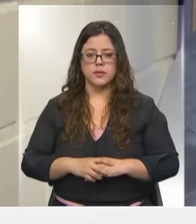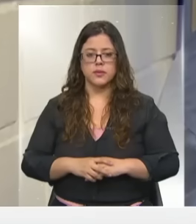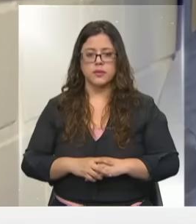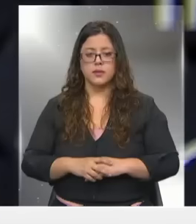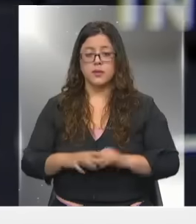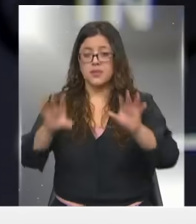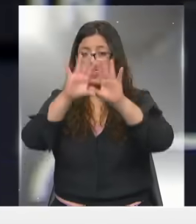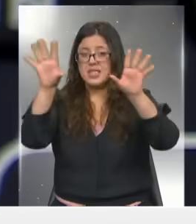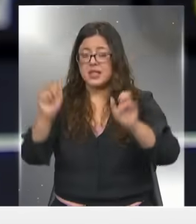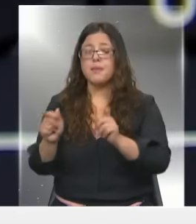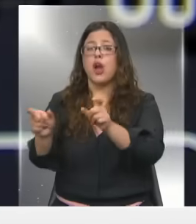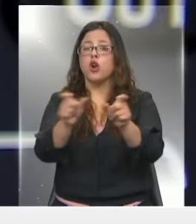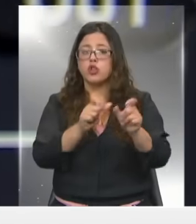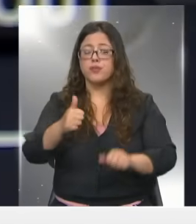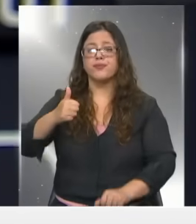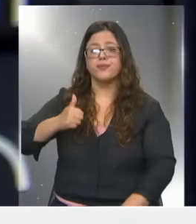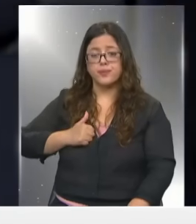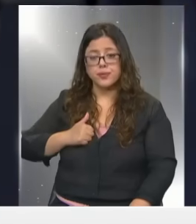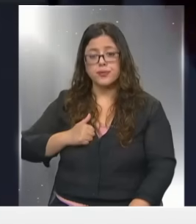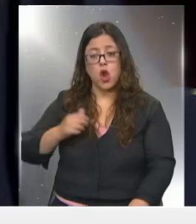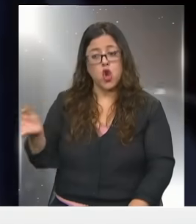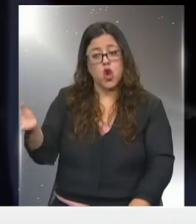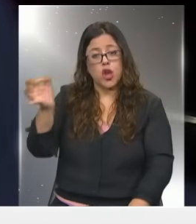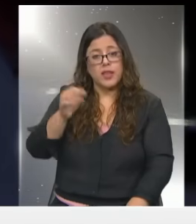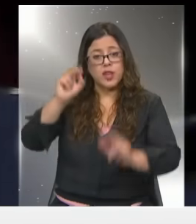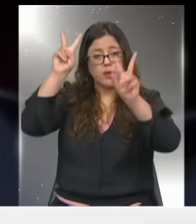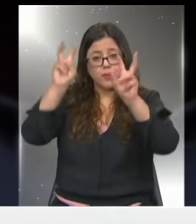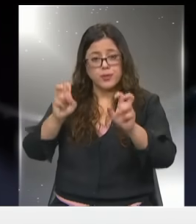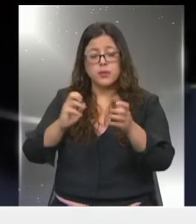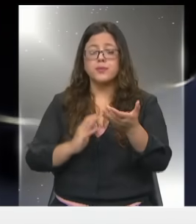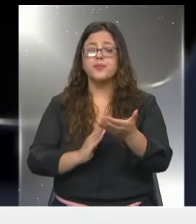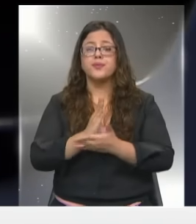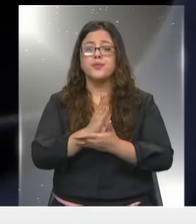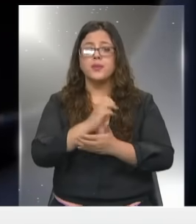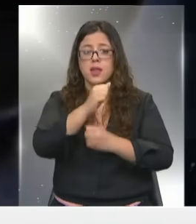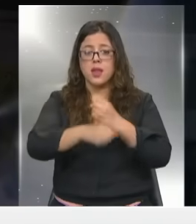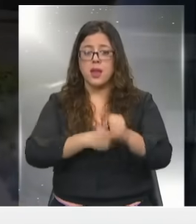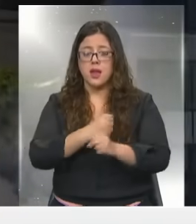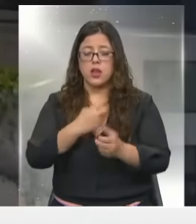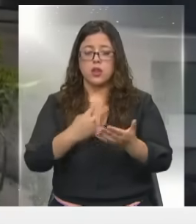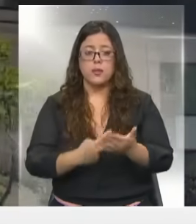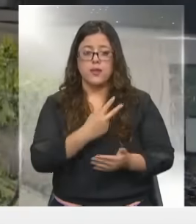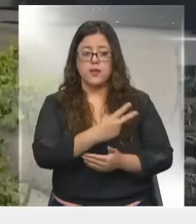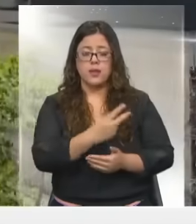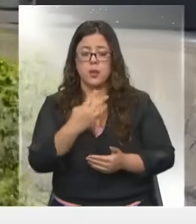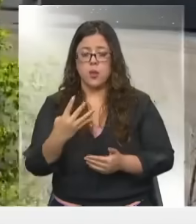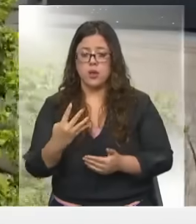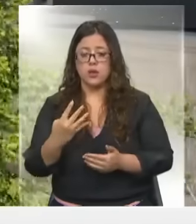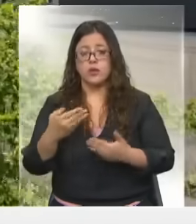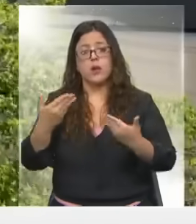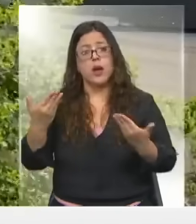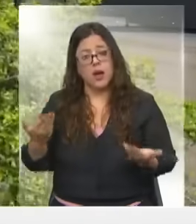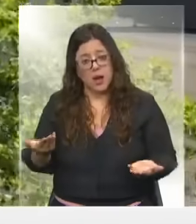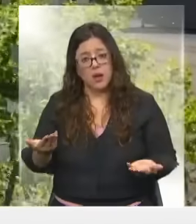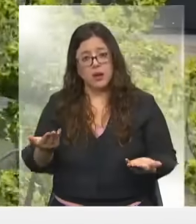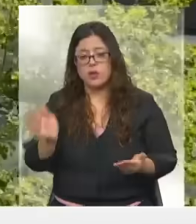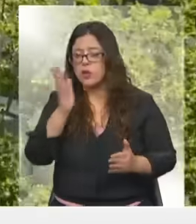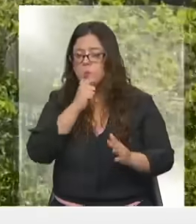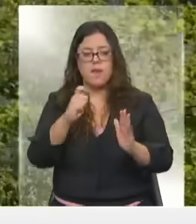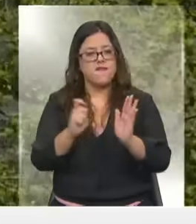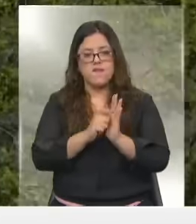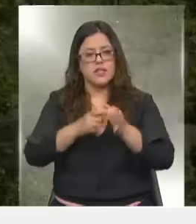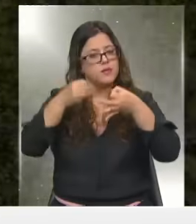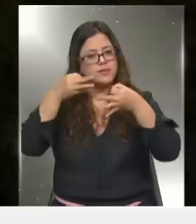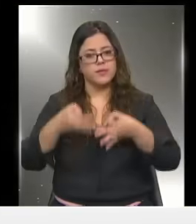Un sistema de control de asistencia que, según dijo, entraría en funcionamiento en el año 2024, aunque aún no hay fecha